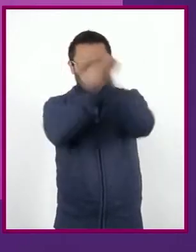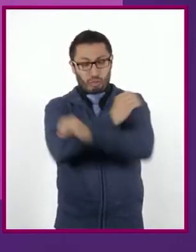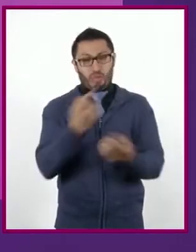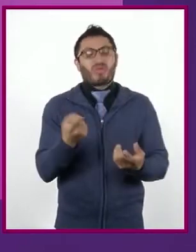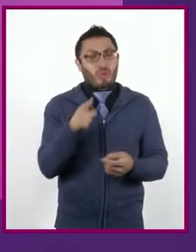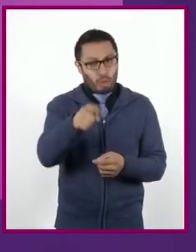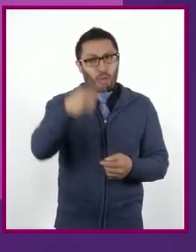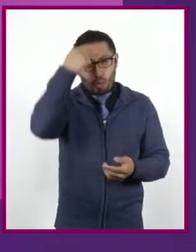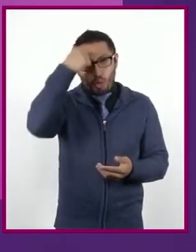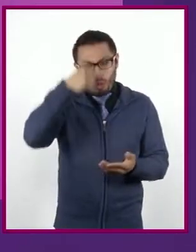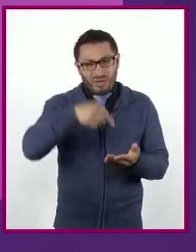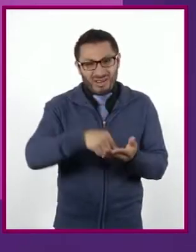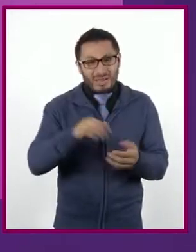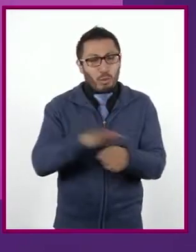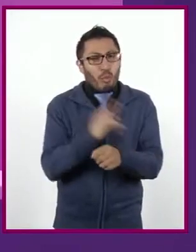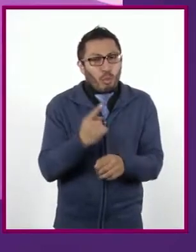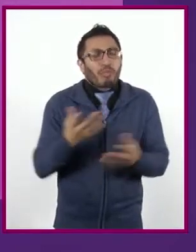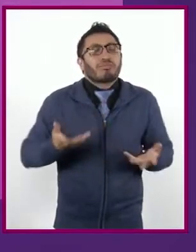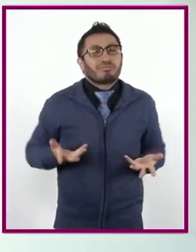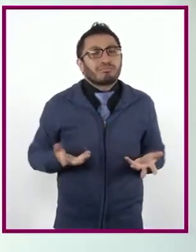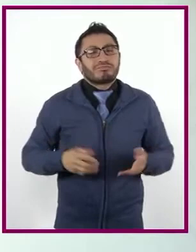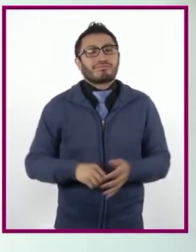con niebla y tierra?